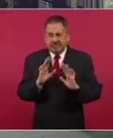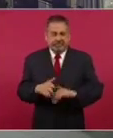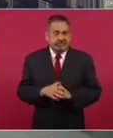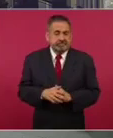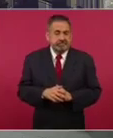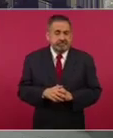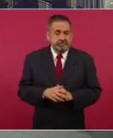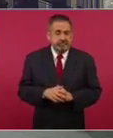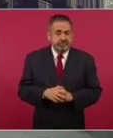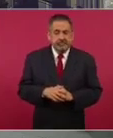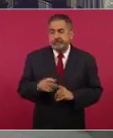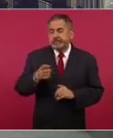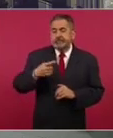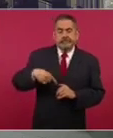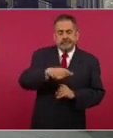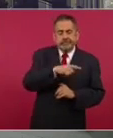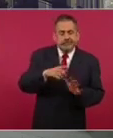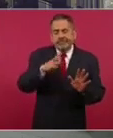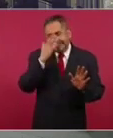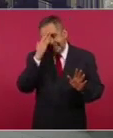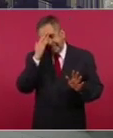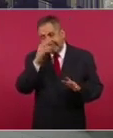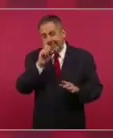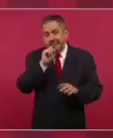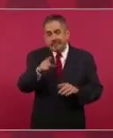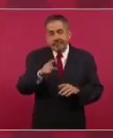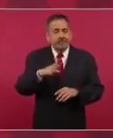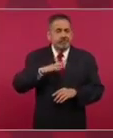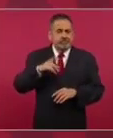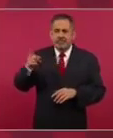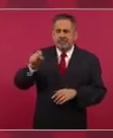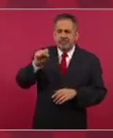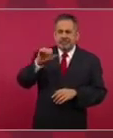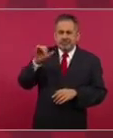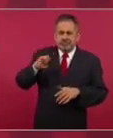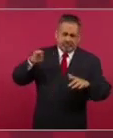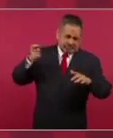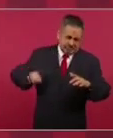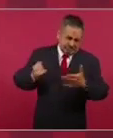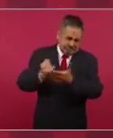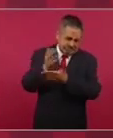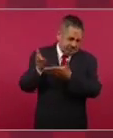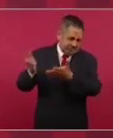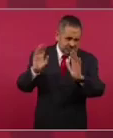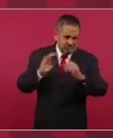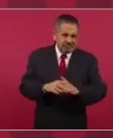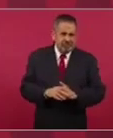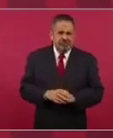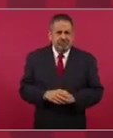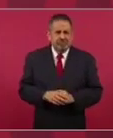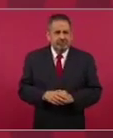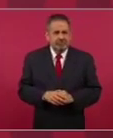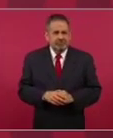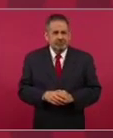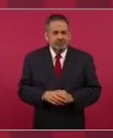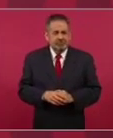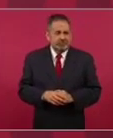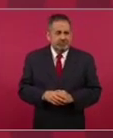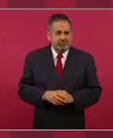los constitucionalistas, y además existe la Corte, que no son